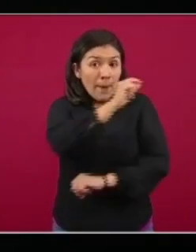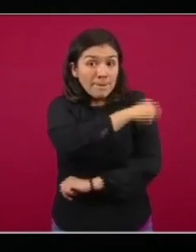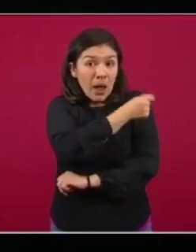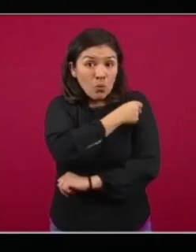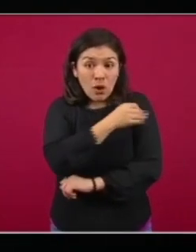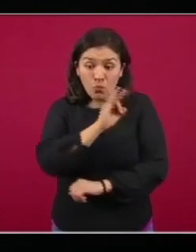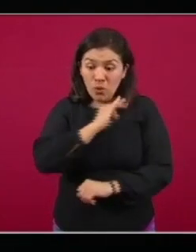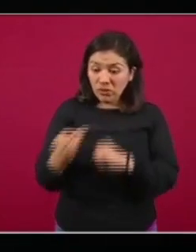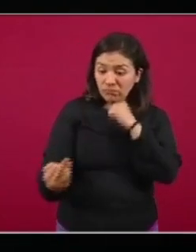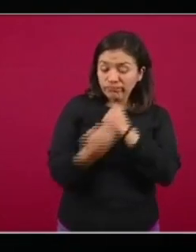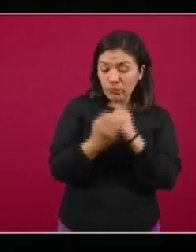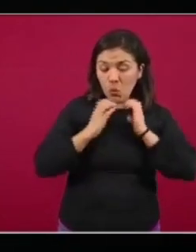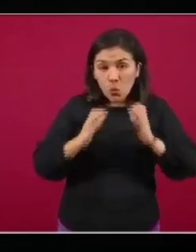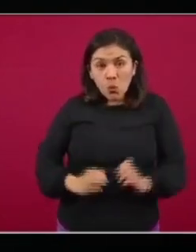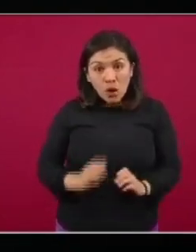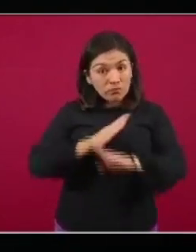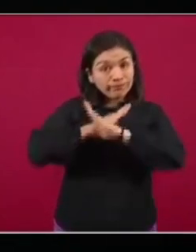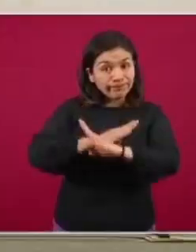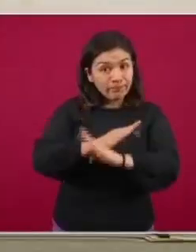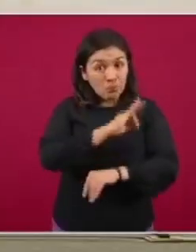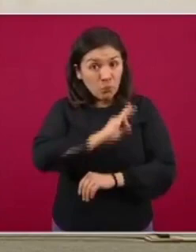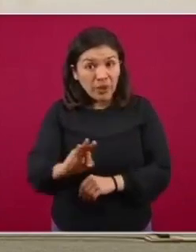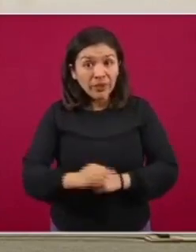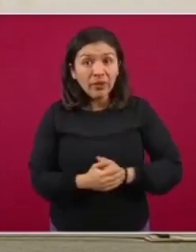el sistema inmune? Gracias.